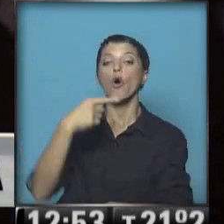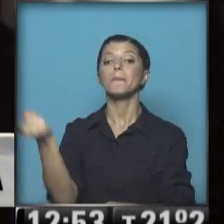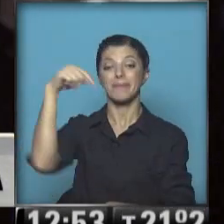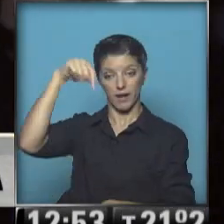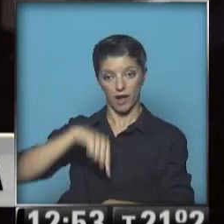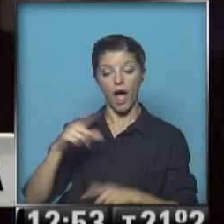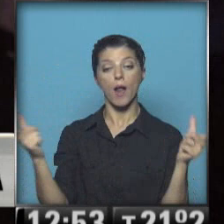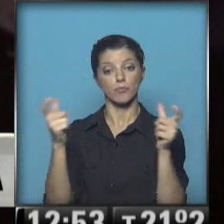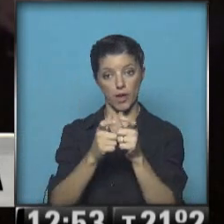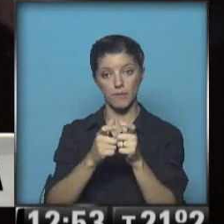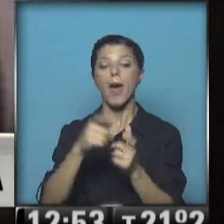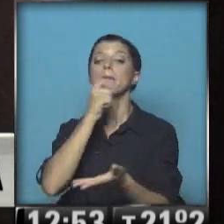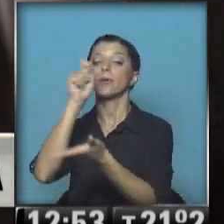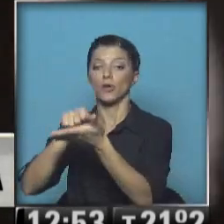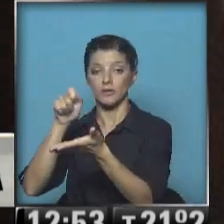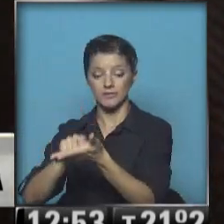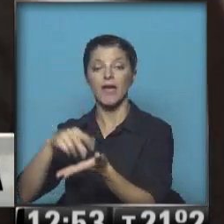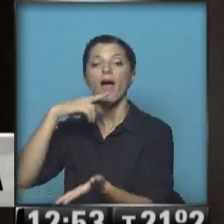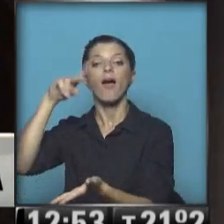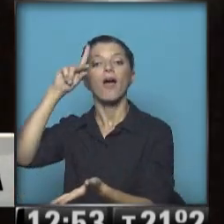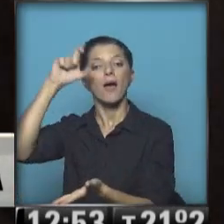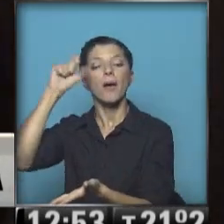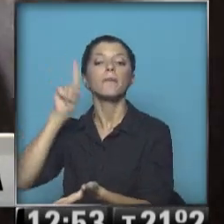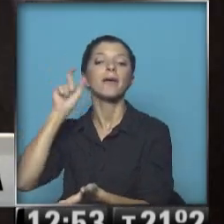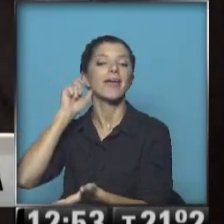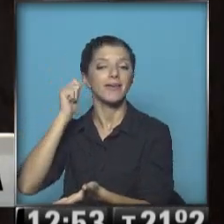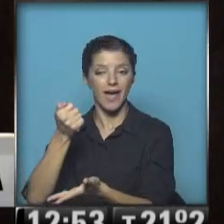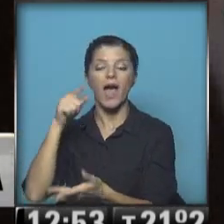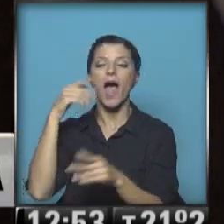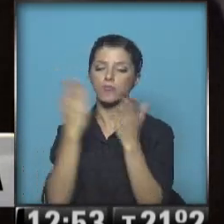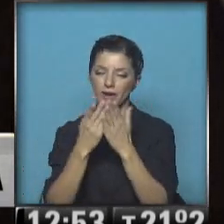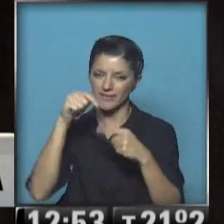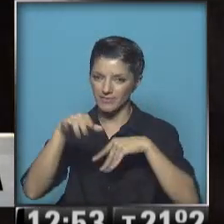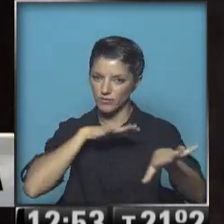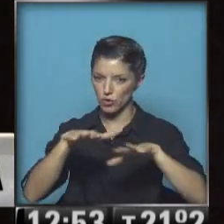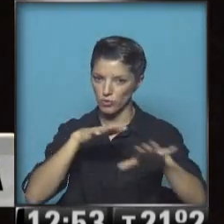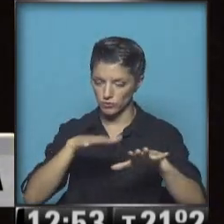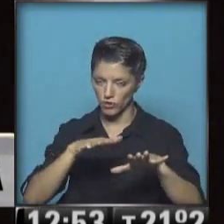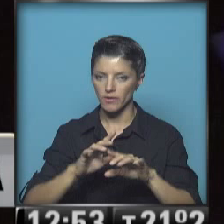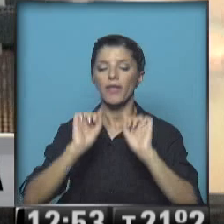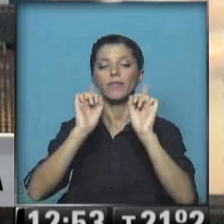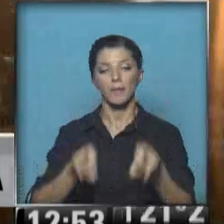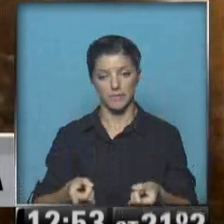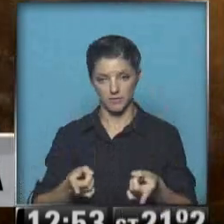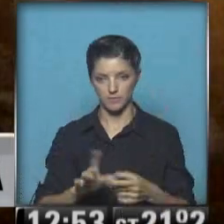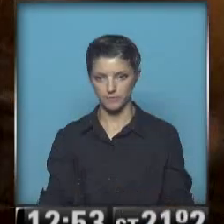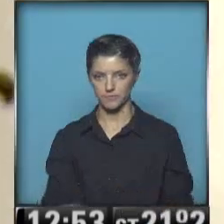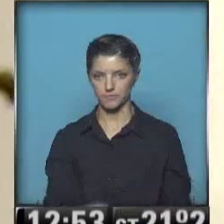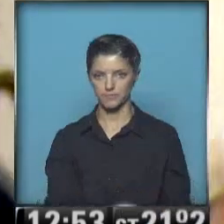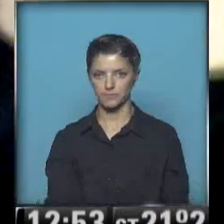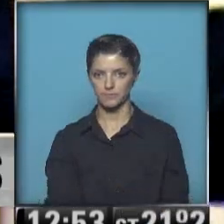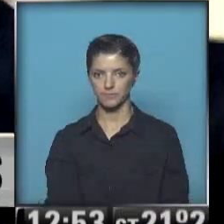el periodista Gustavo Vega analiza el mayor escándalo en la historia del Fútbol Internacional y además